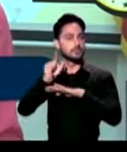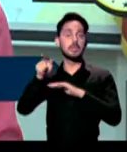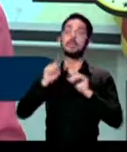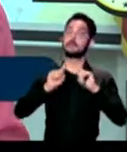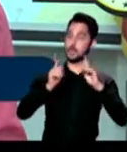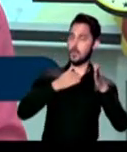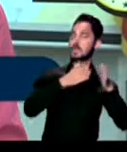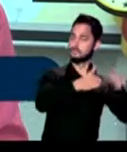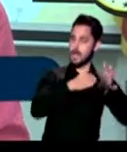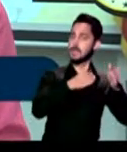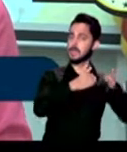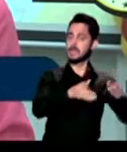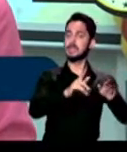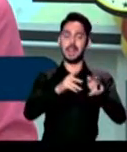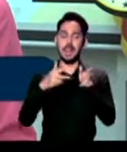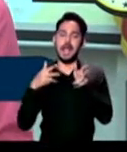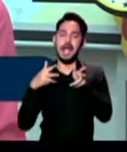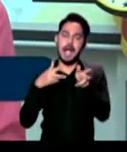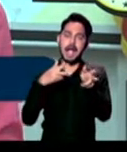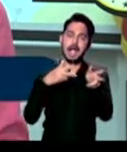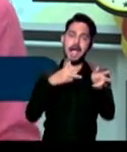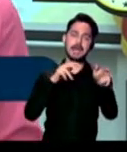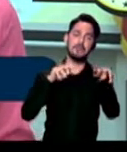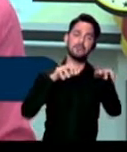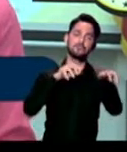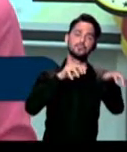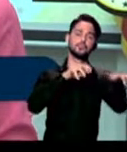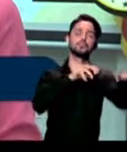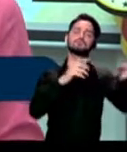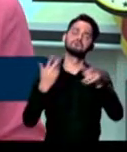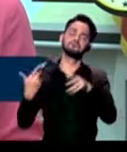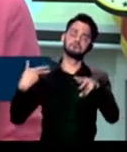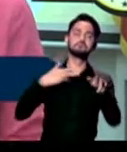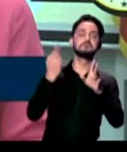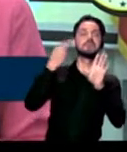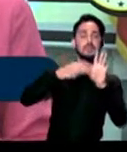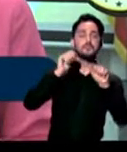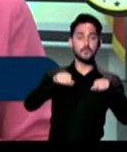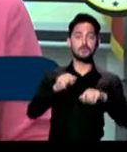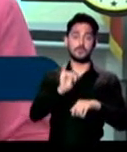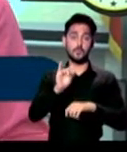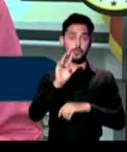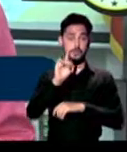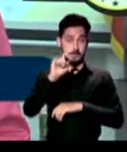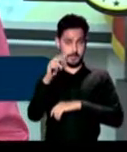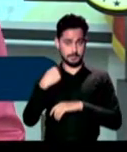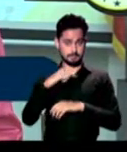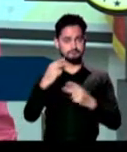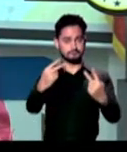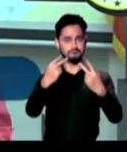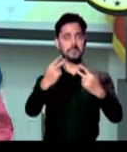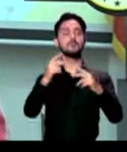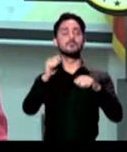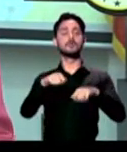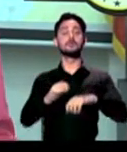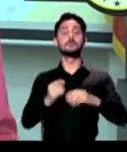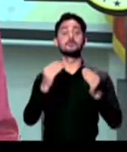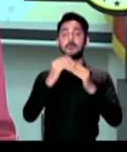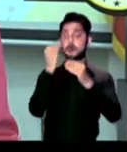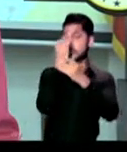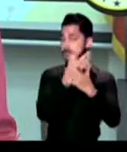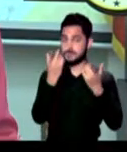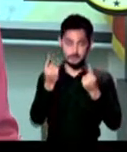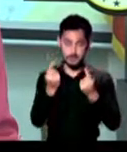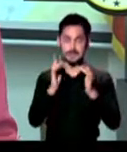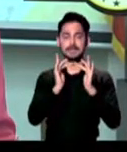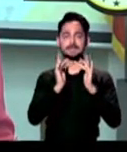la caravana, que también se transmitirá en una unión especial a través de WIPR y Guapa Televisión. Esa es la información que tenemos. Para ver esta y otras